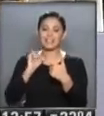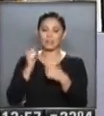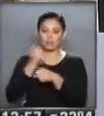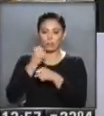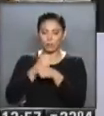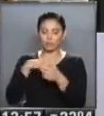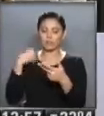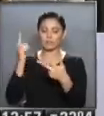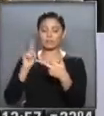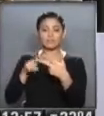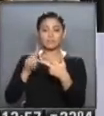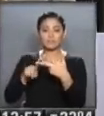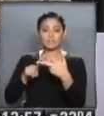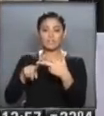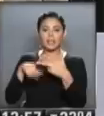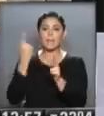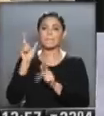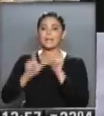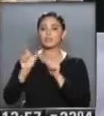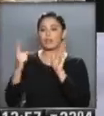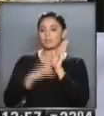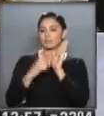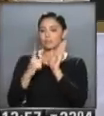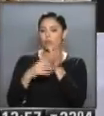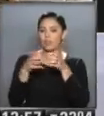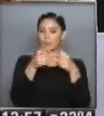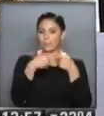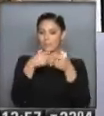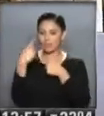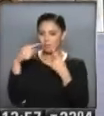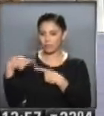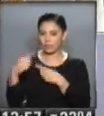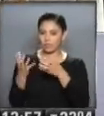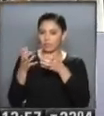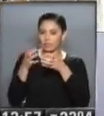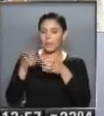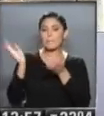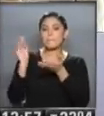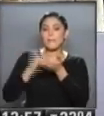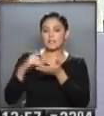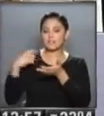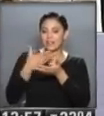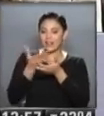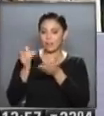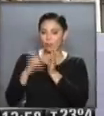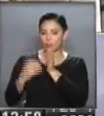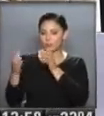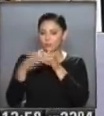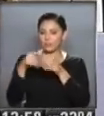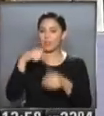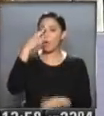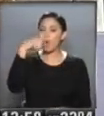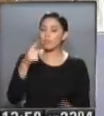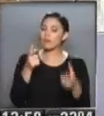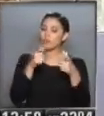Transporte, Alejandro Ramos, y representantes del sector empresarial y también gremial de la Unión Tranviarios Automotor. Será la última reunión,